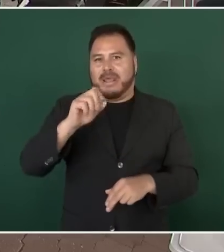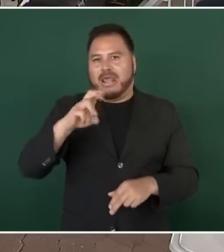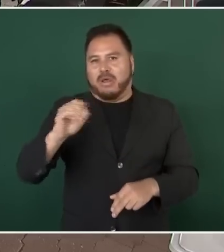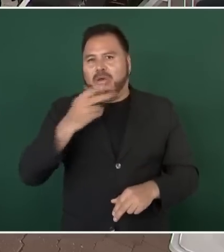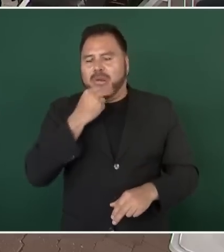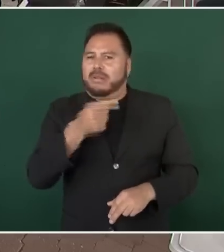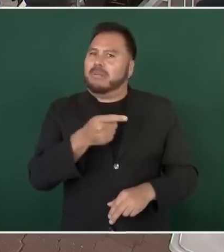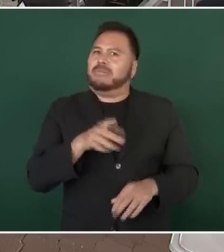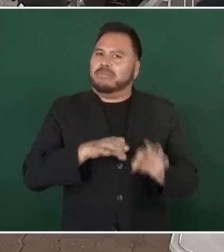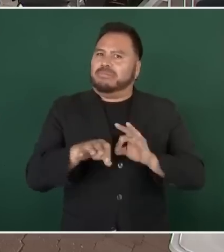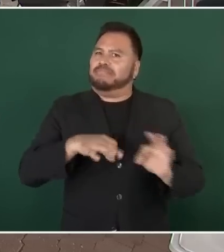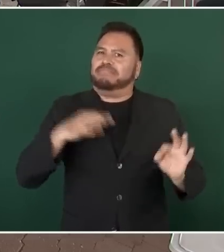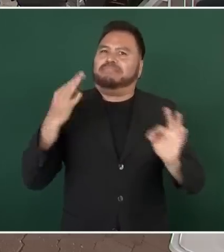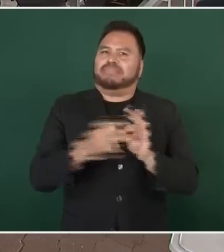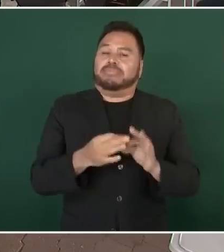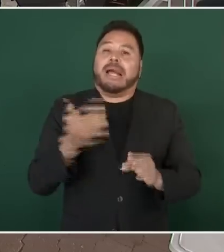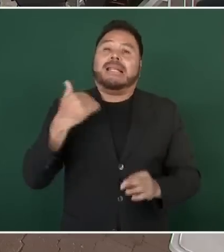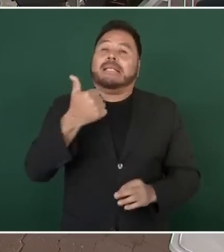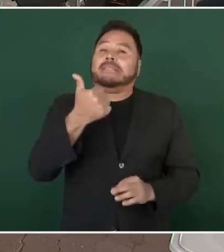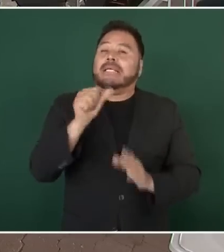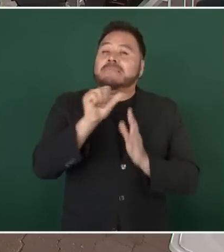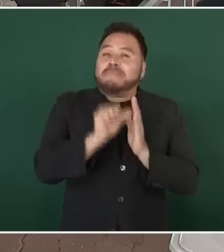En solo 6 meses,